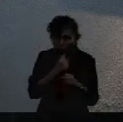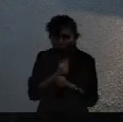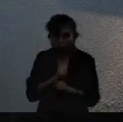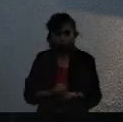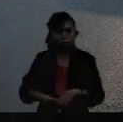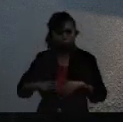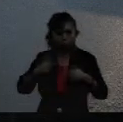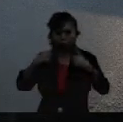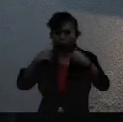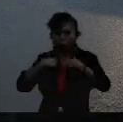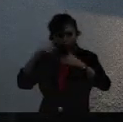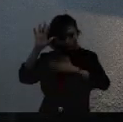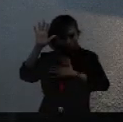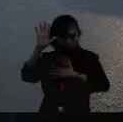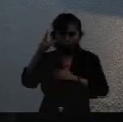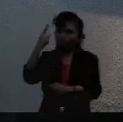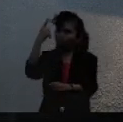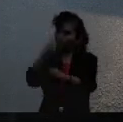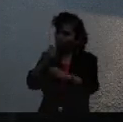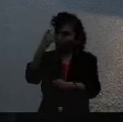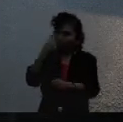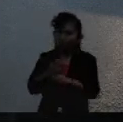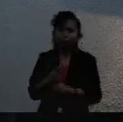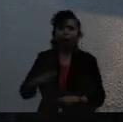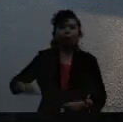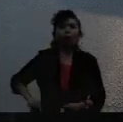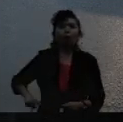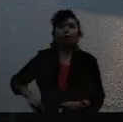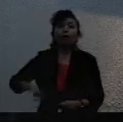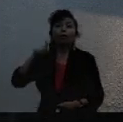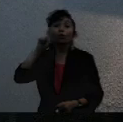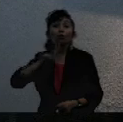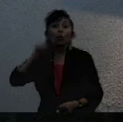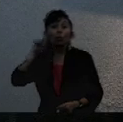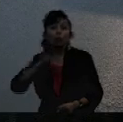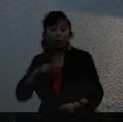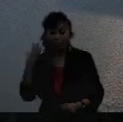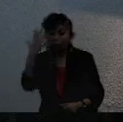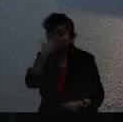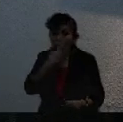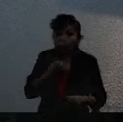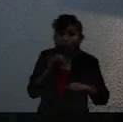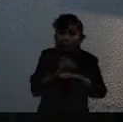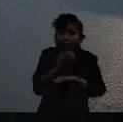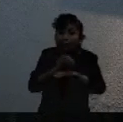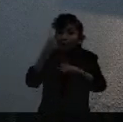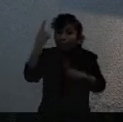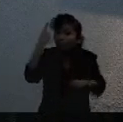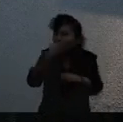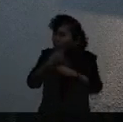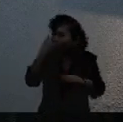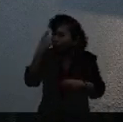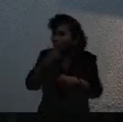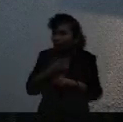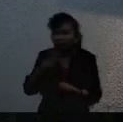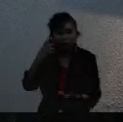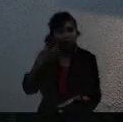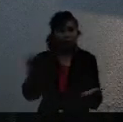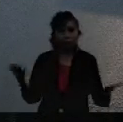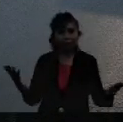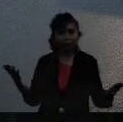protesta como la primera gobernadora mujer de este bello estado la primera nos